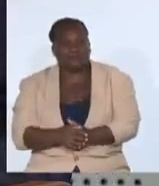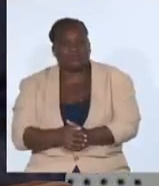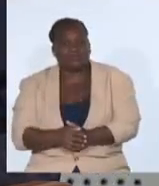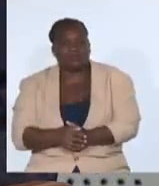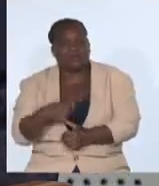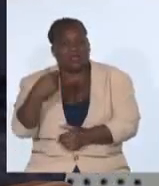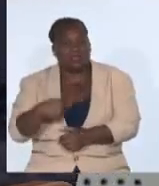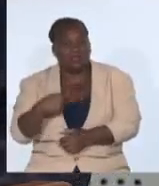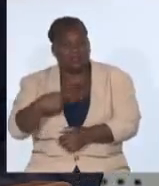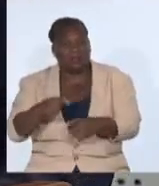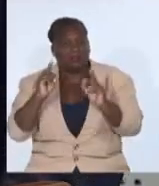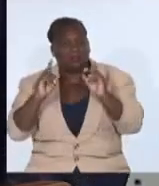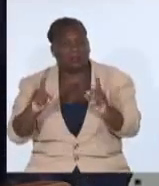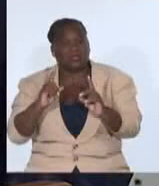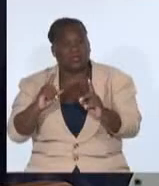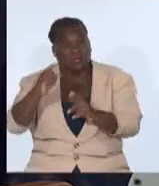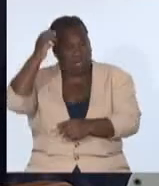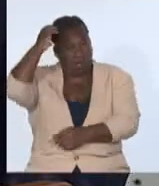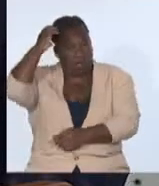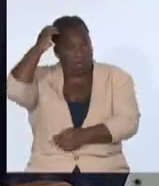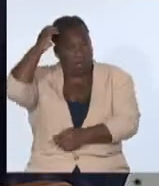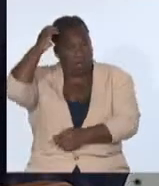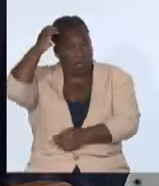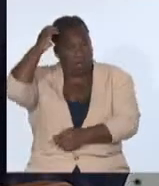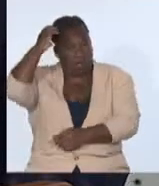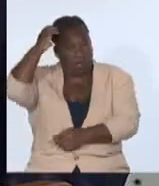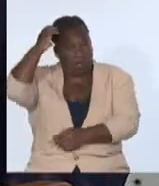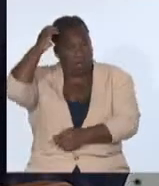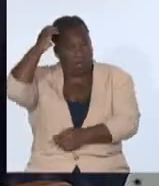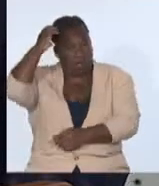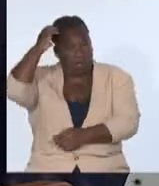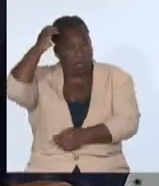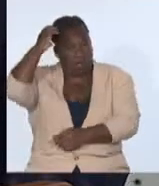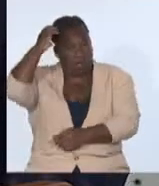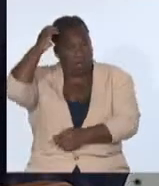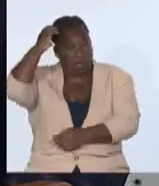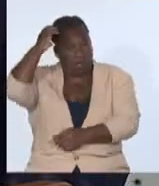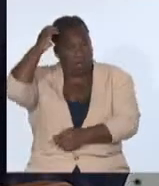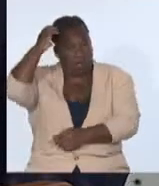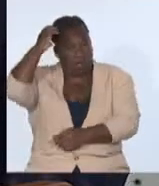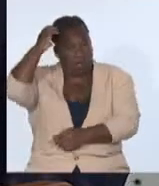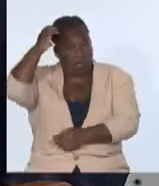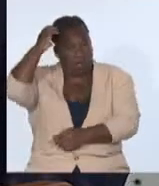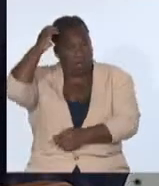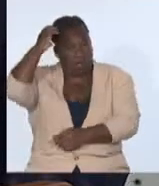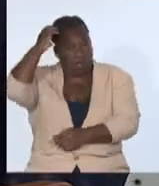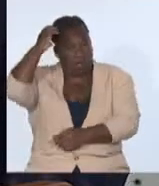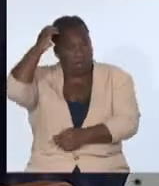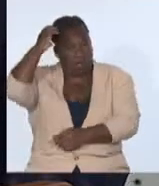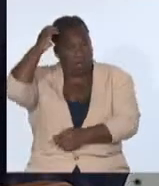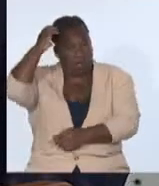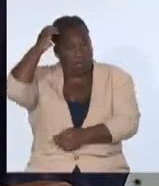decisión política del gobierno de los Estados Unidos muchos sitios de la red dedicadas al conocimiento